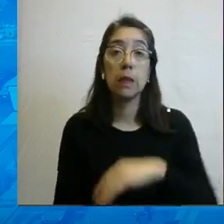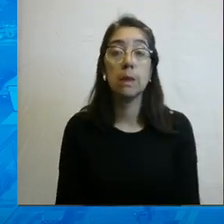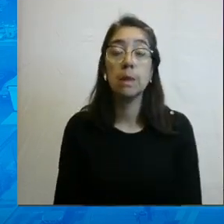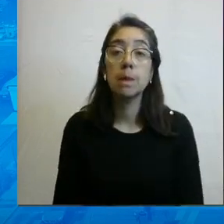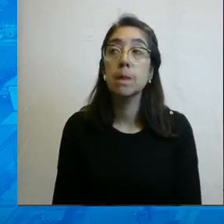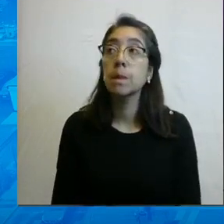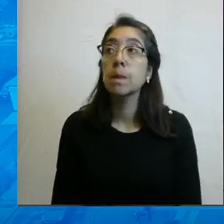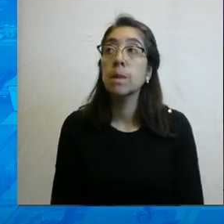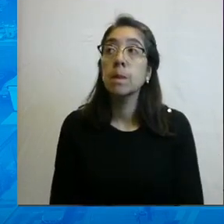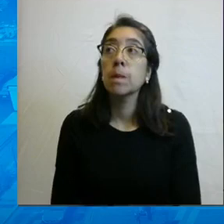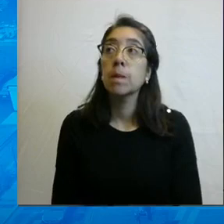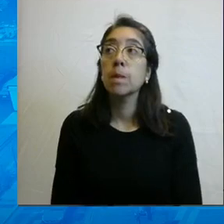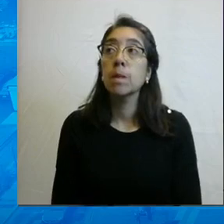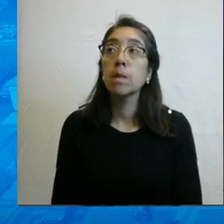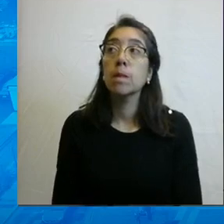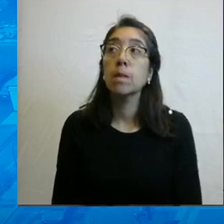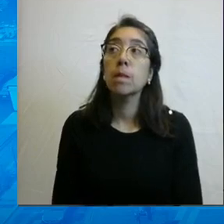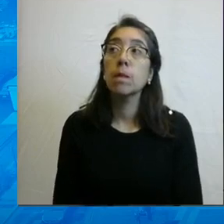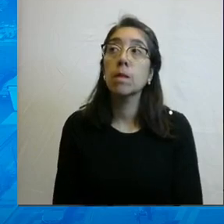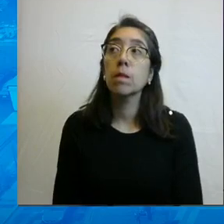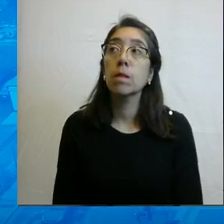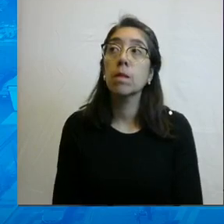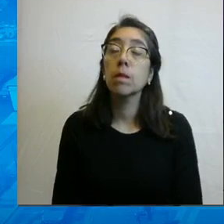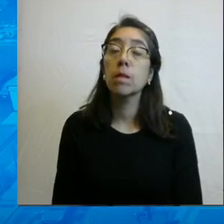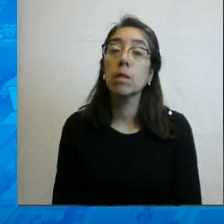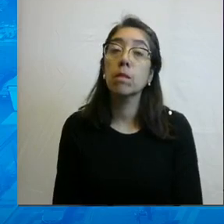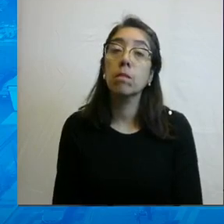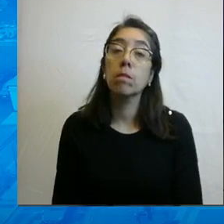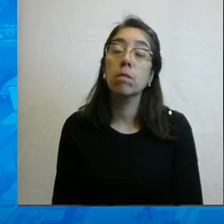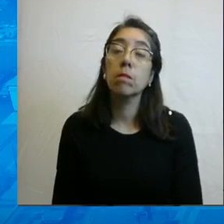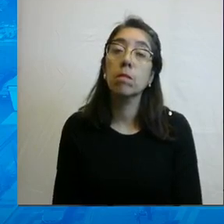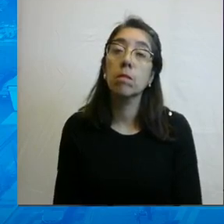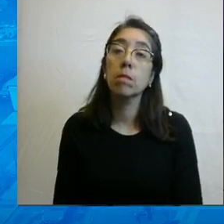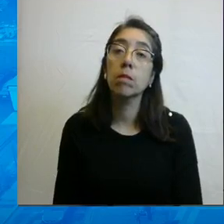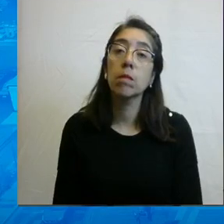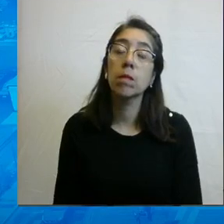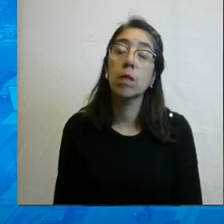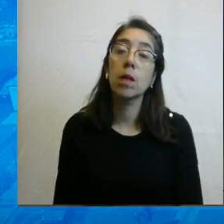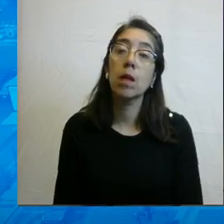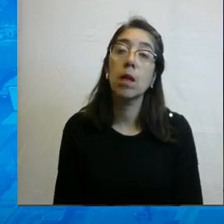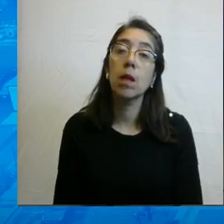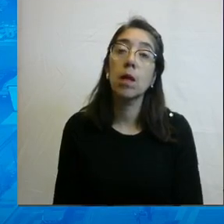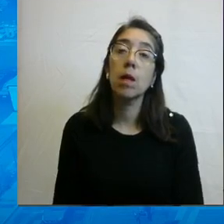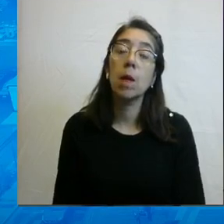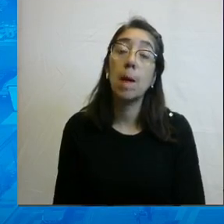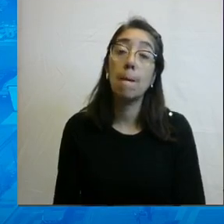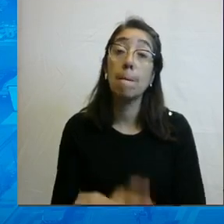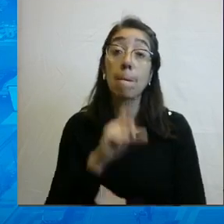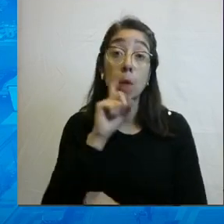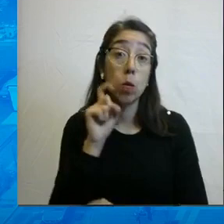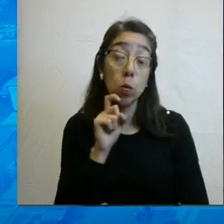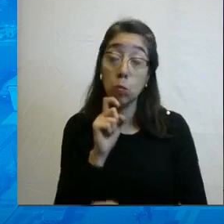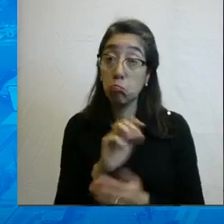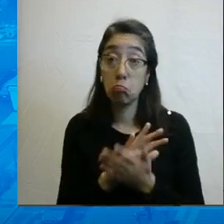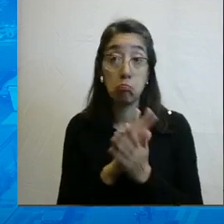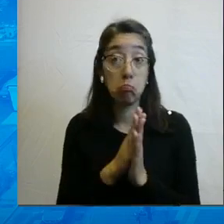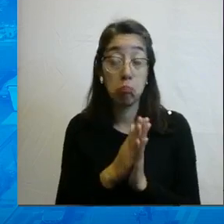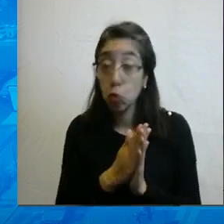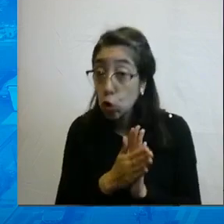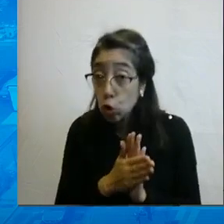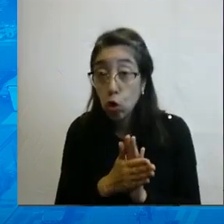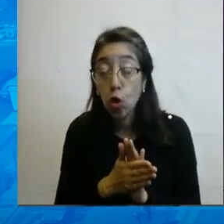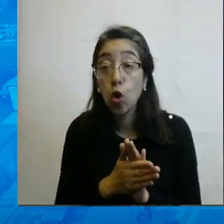Ya, entonces entiendo, y aquí pregunto en forma personal, que estaría todo en regla respecto de